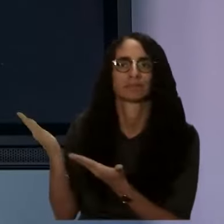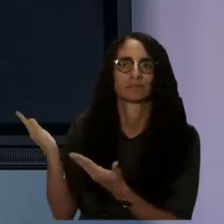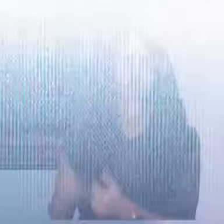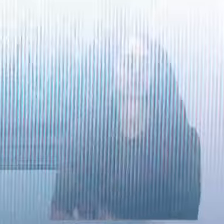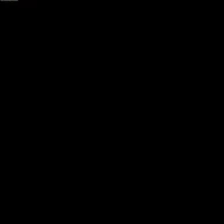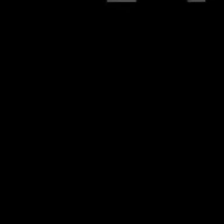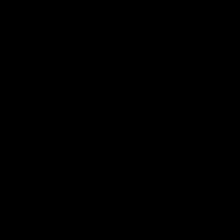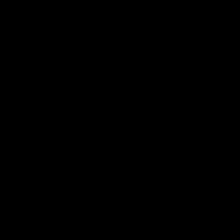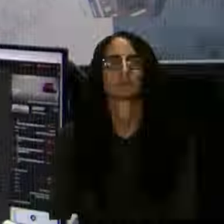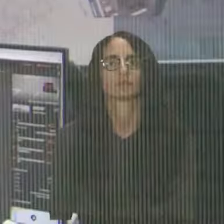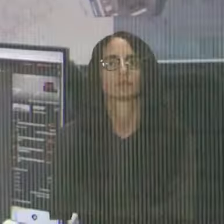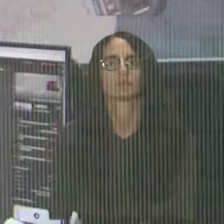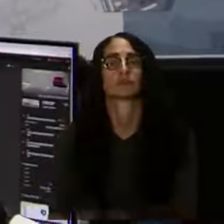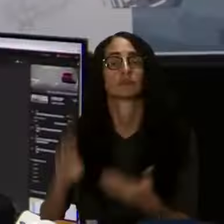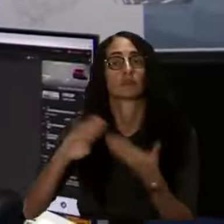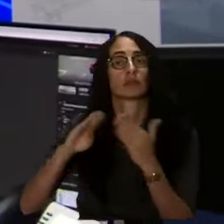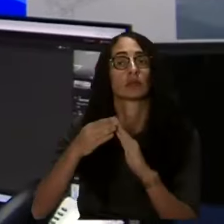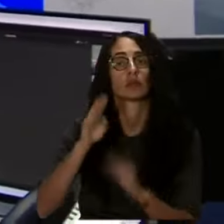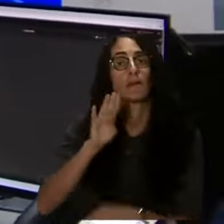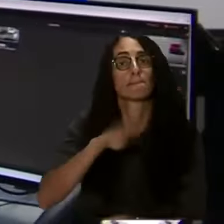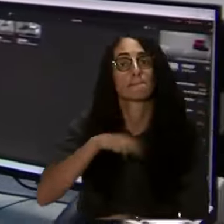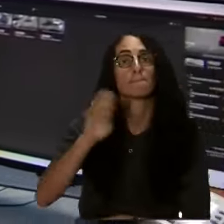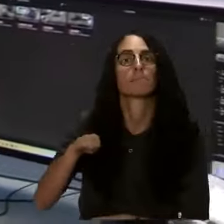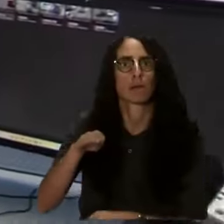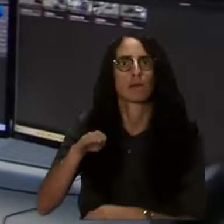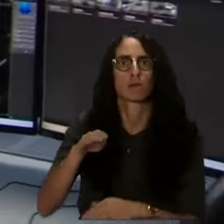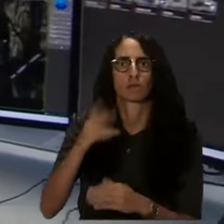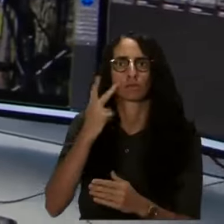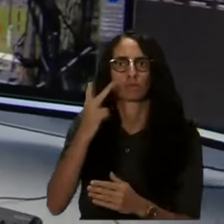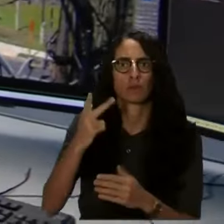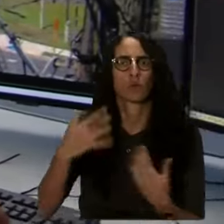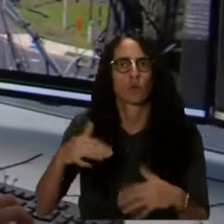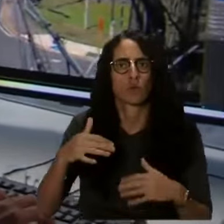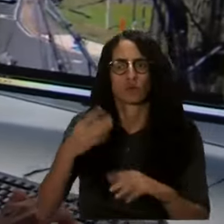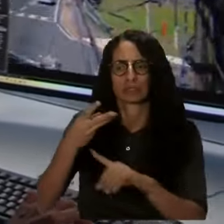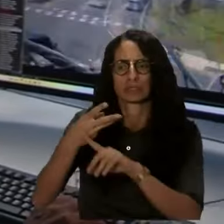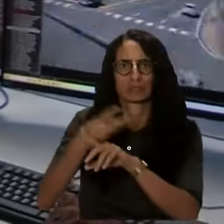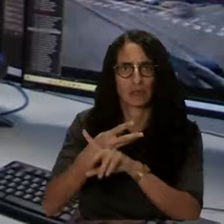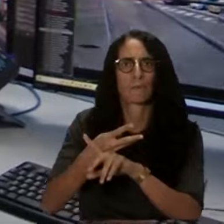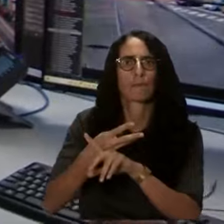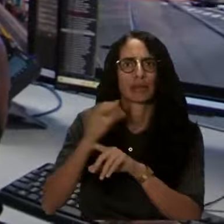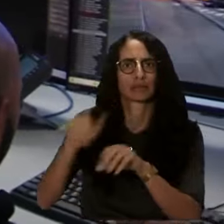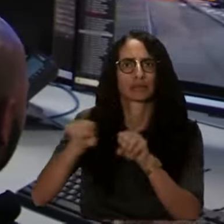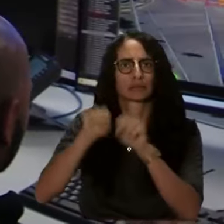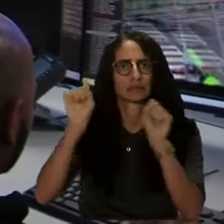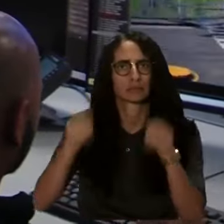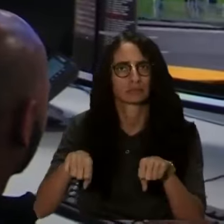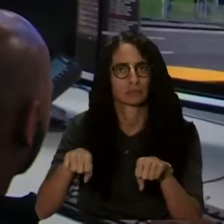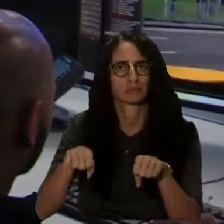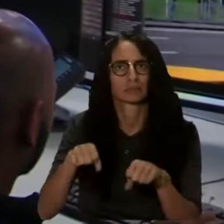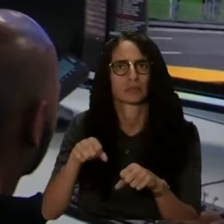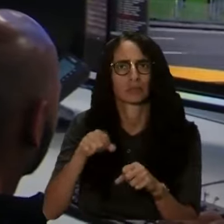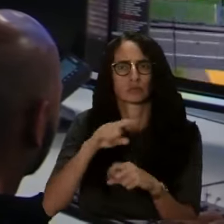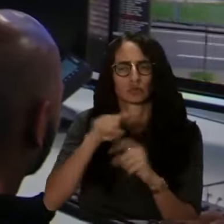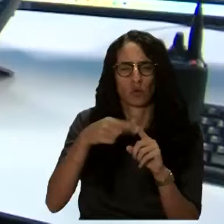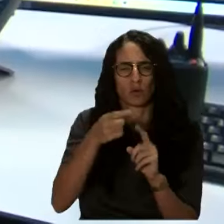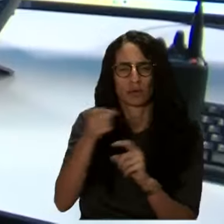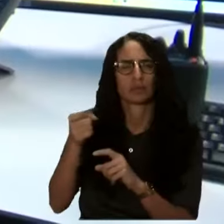reportaje el municipio de Bayamón implementará como plan piloto durante 6 meses este sistema Shot spotter una